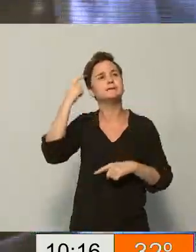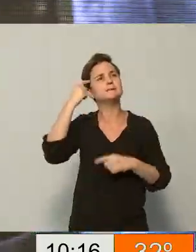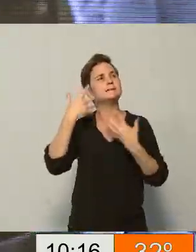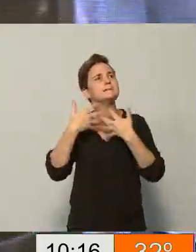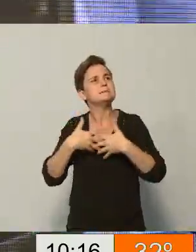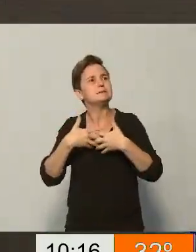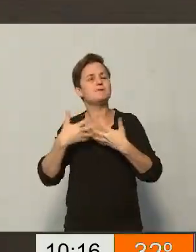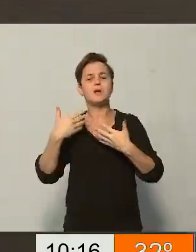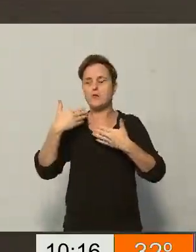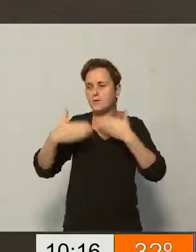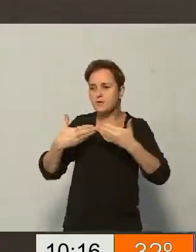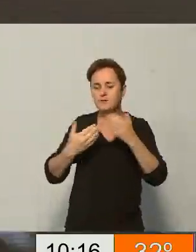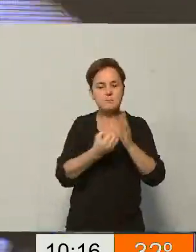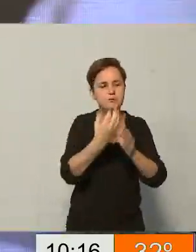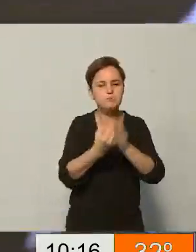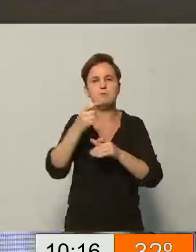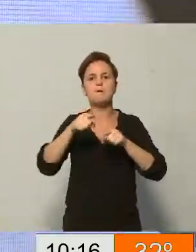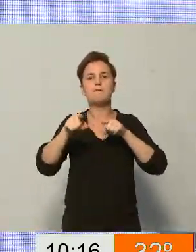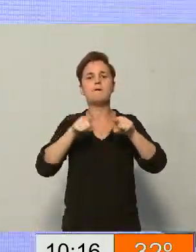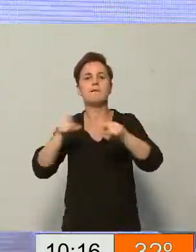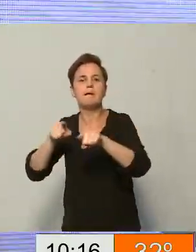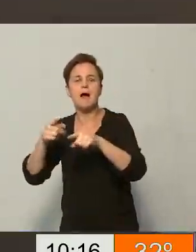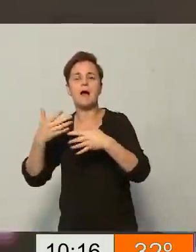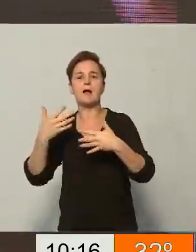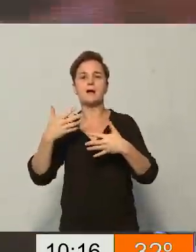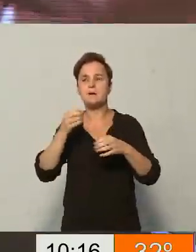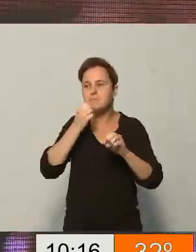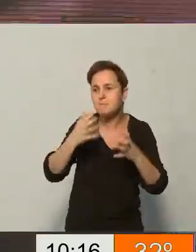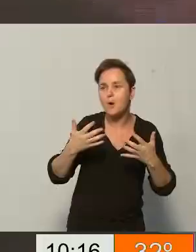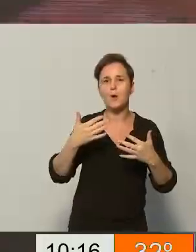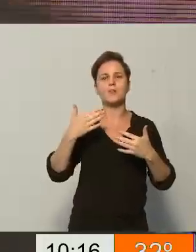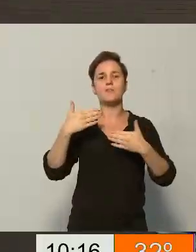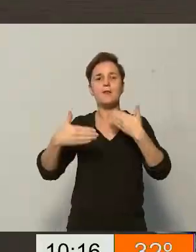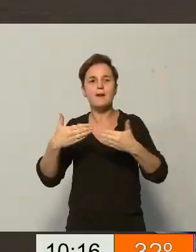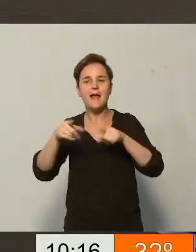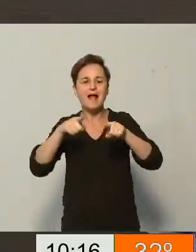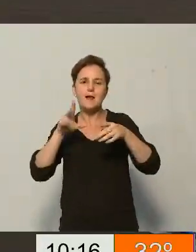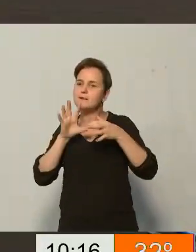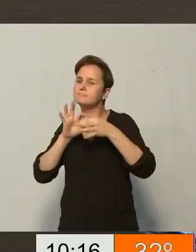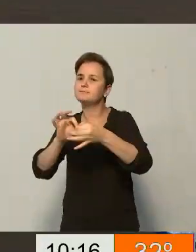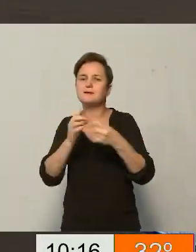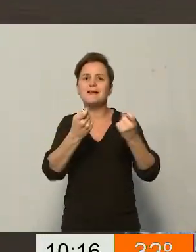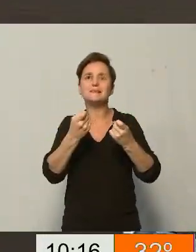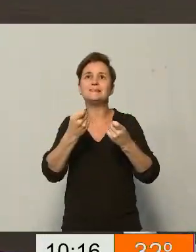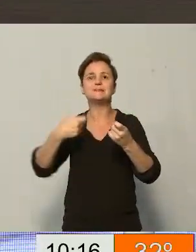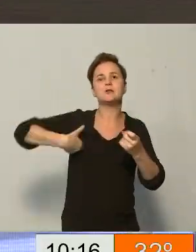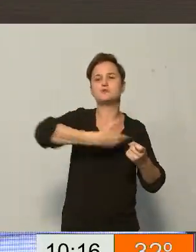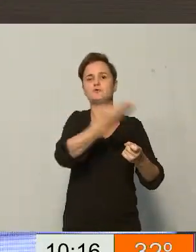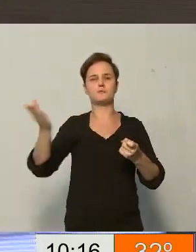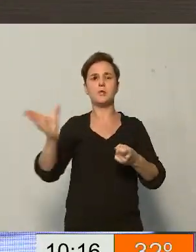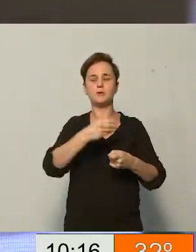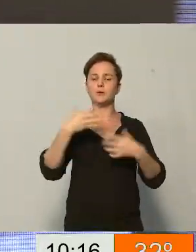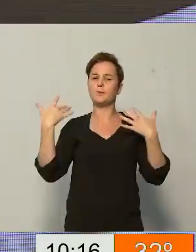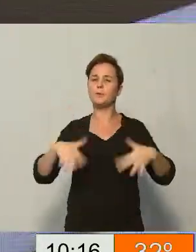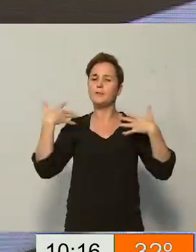desarrollo de las carreras que sean modernizadas, que dieran respuestas a las necesidades de la sociedad. Así que ahí